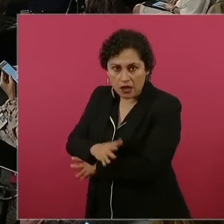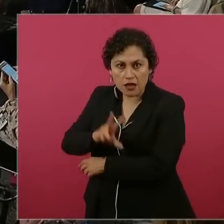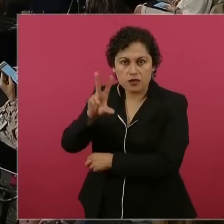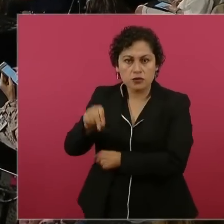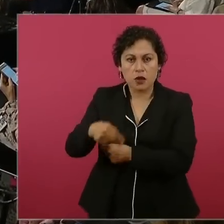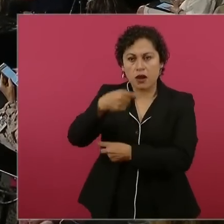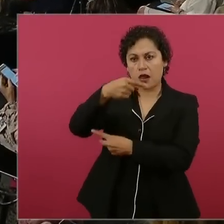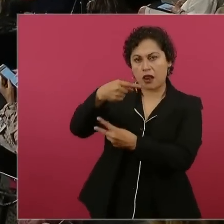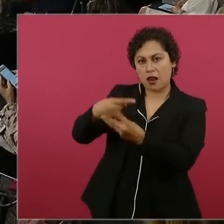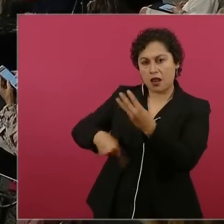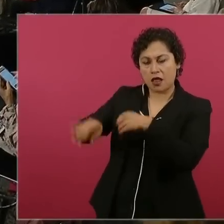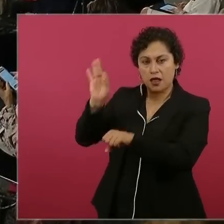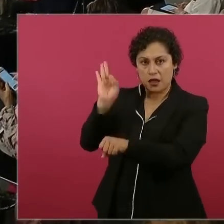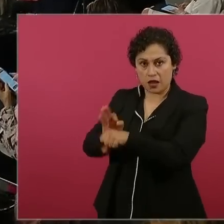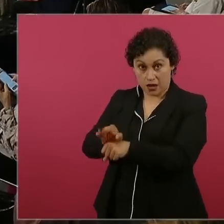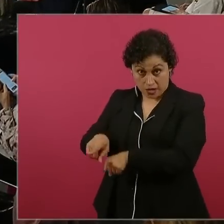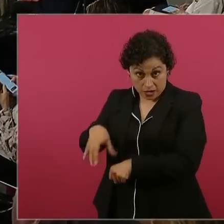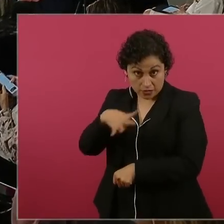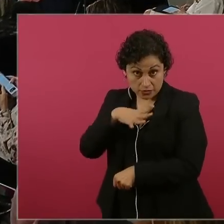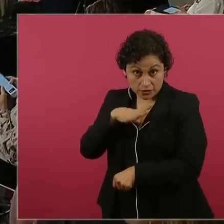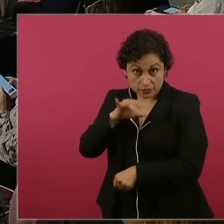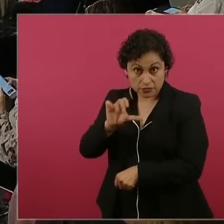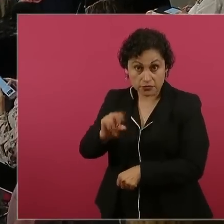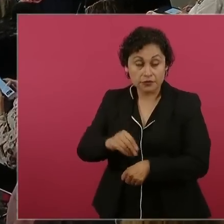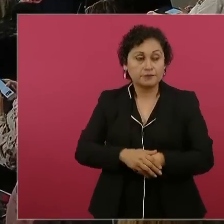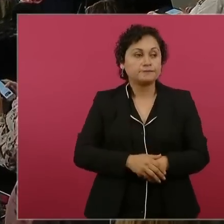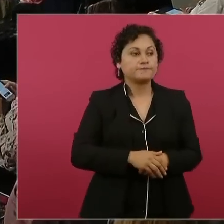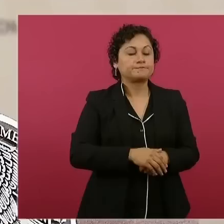ventajas que tiene el desarrollar el sureste.